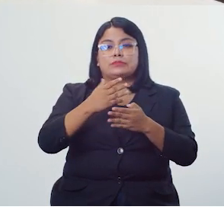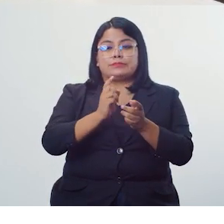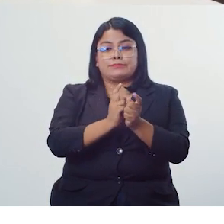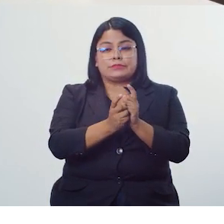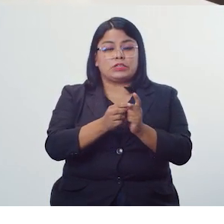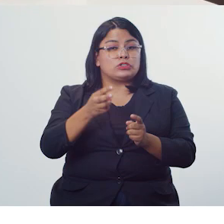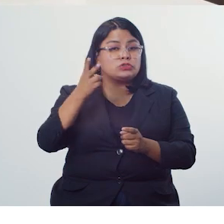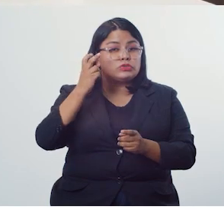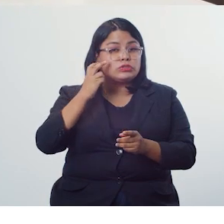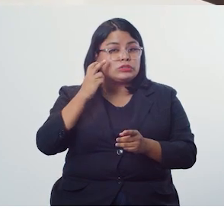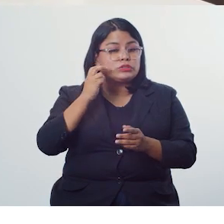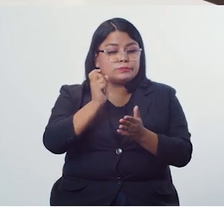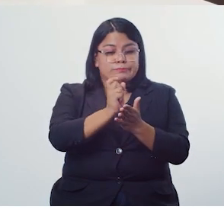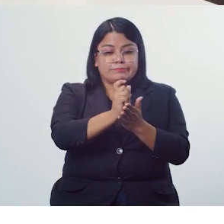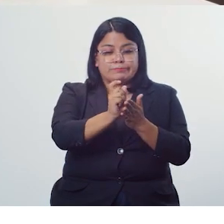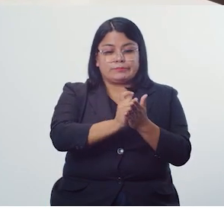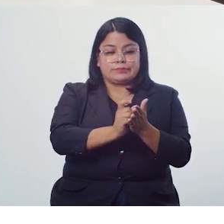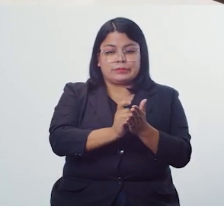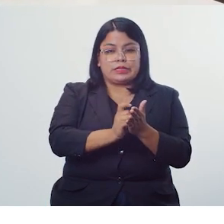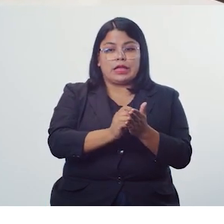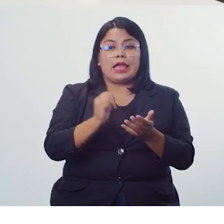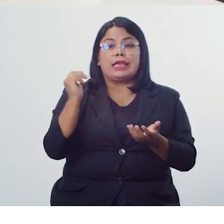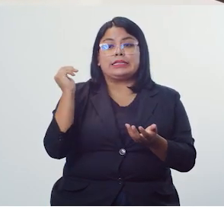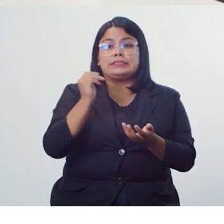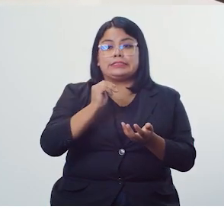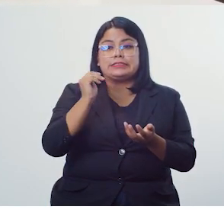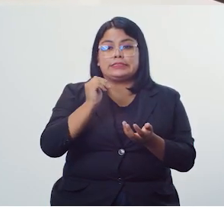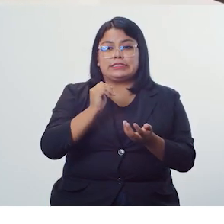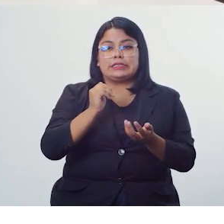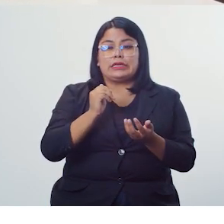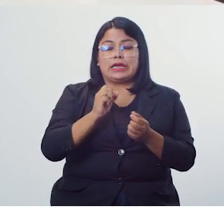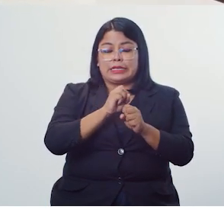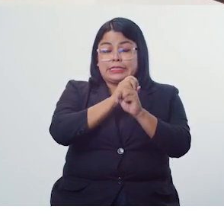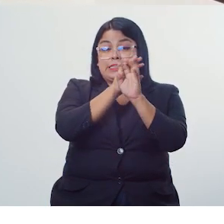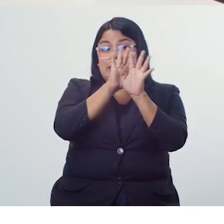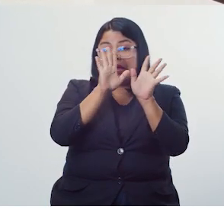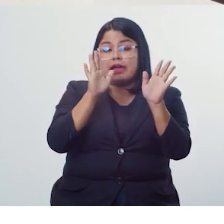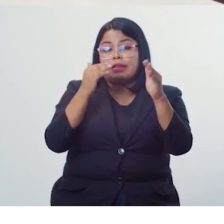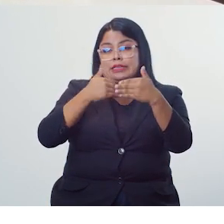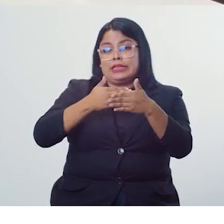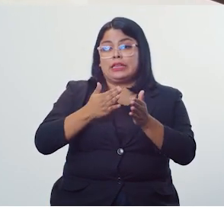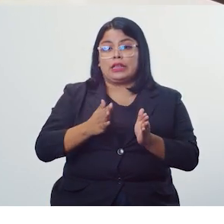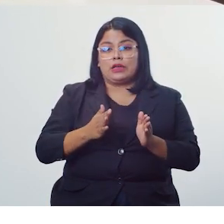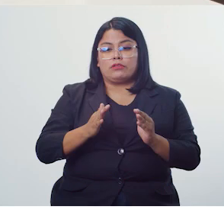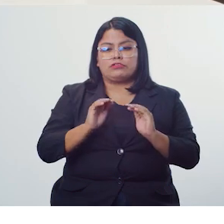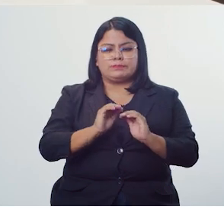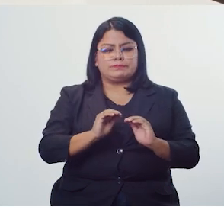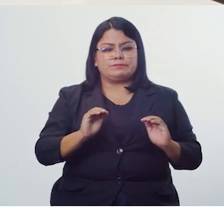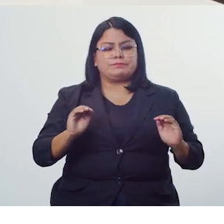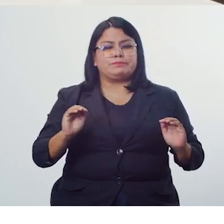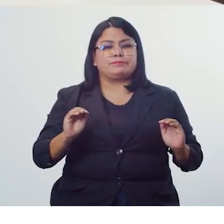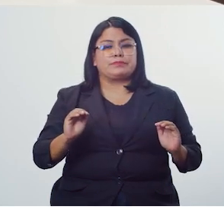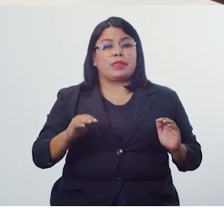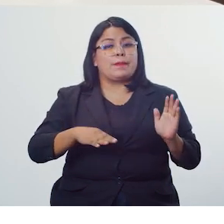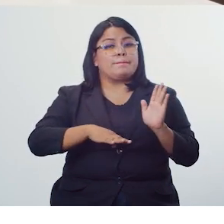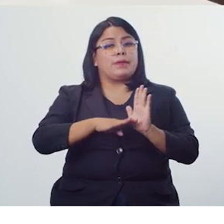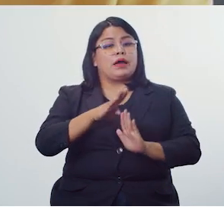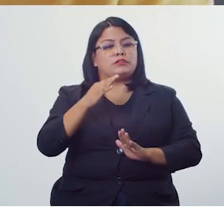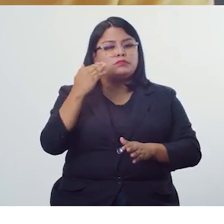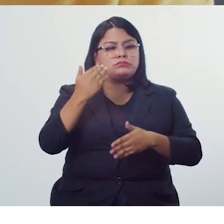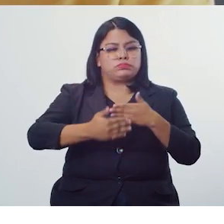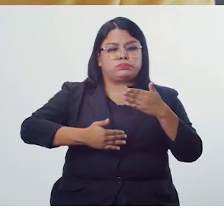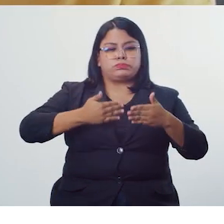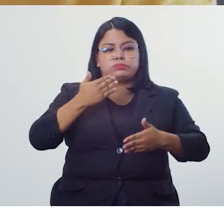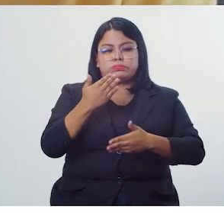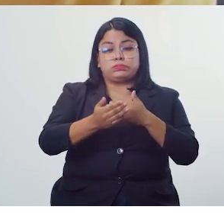relación entre los sonidos y las letras debe ser enseñada de forma explícita en el aula. Y las niñas y los niños que más